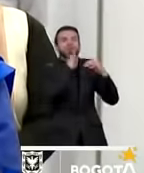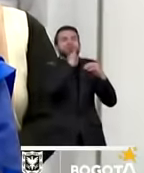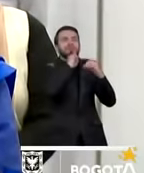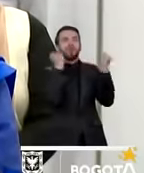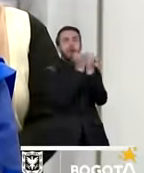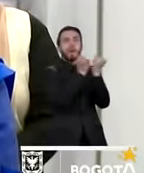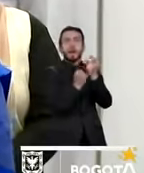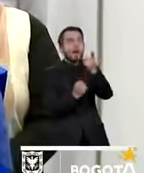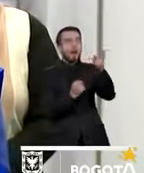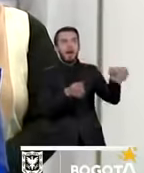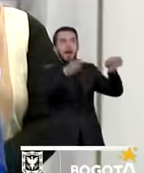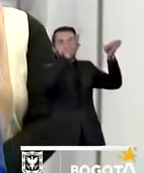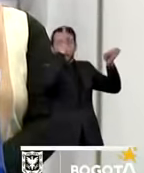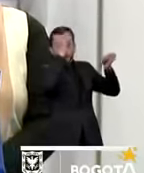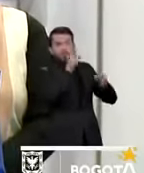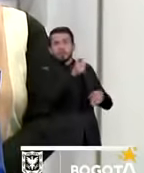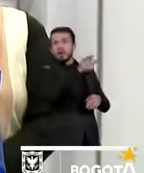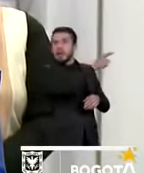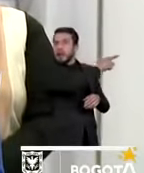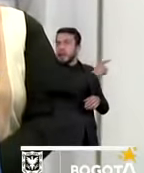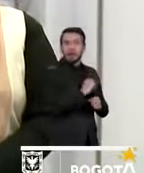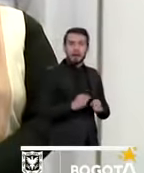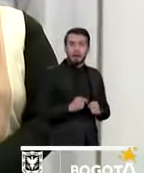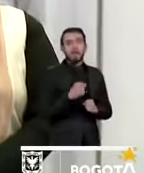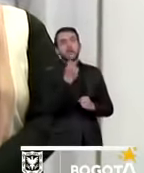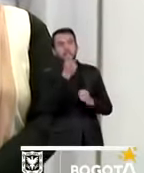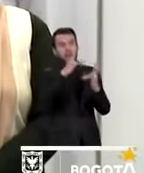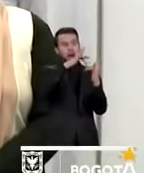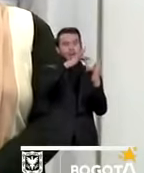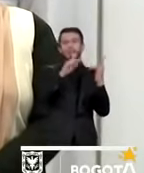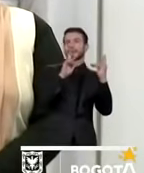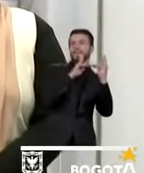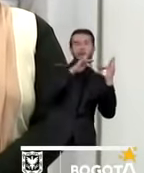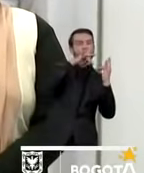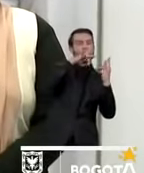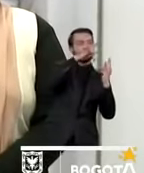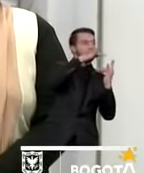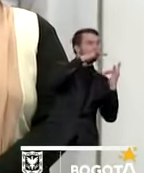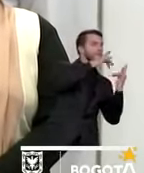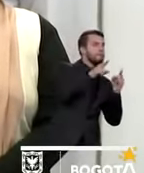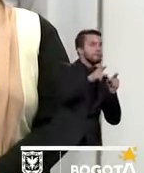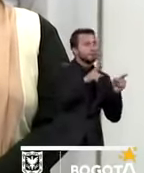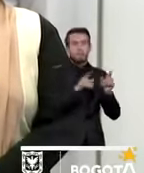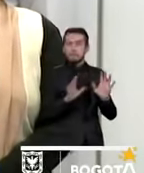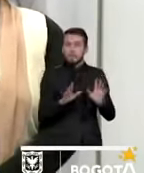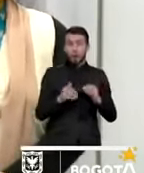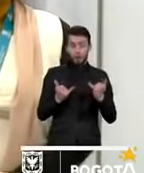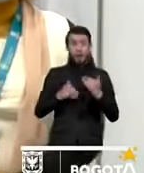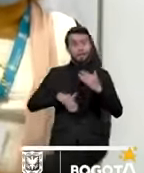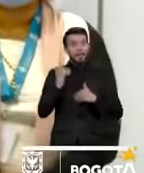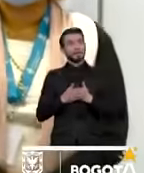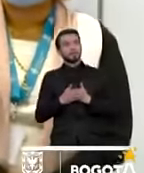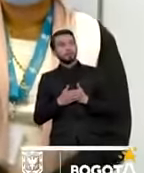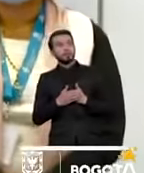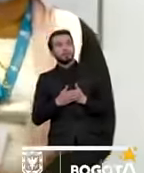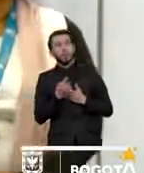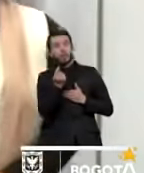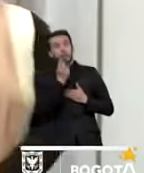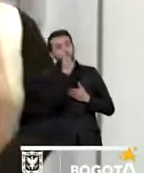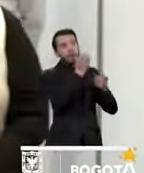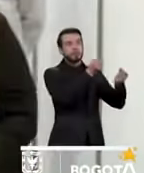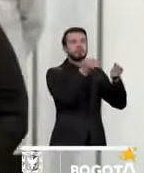de hospitalización, hoy no están full. Por eso probablemente en los primeros días lleguen muy pocos pacientes, pero